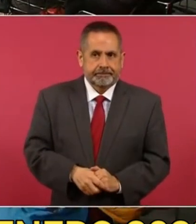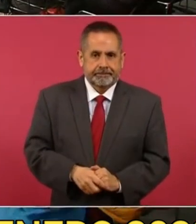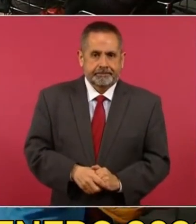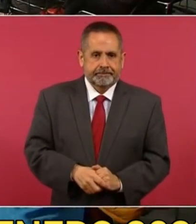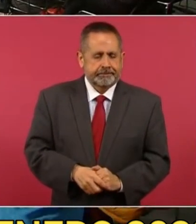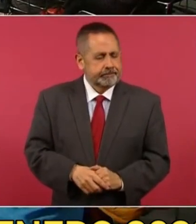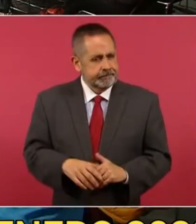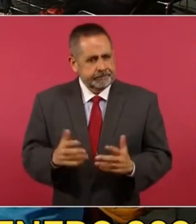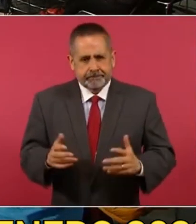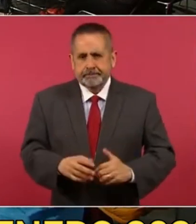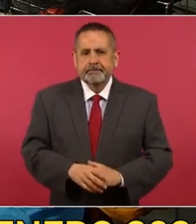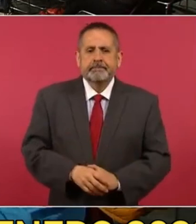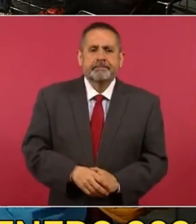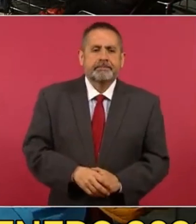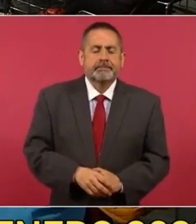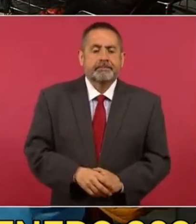Entonces,